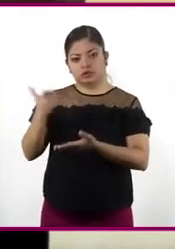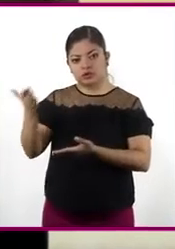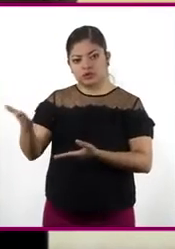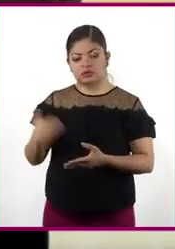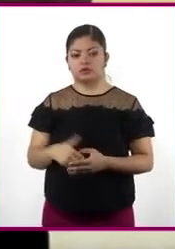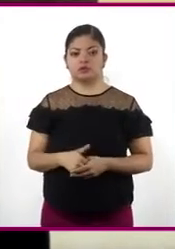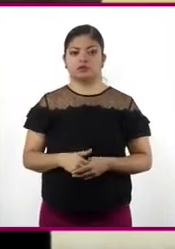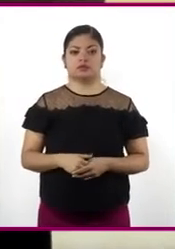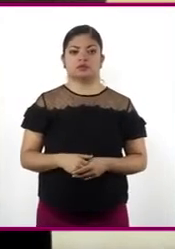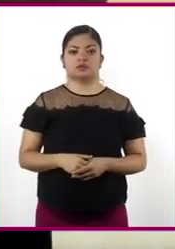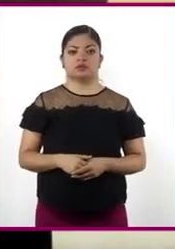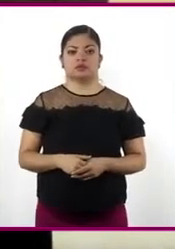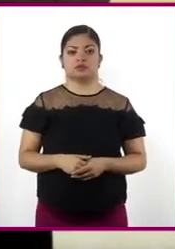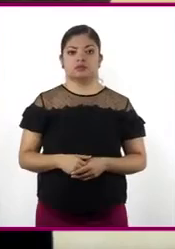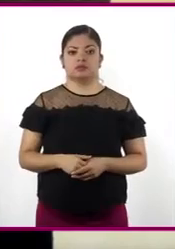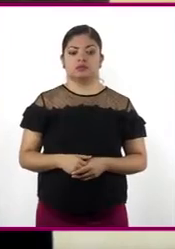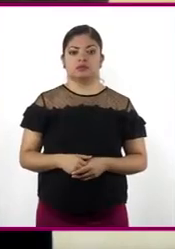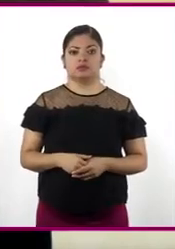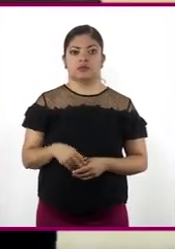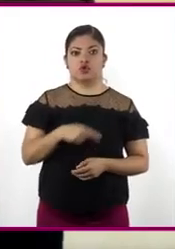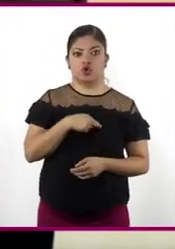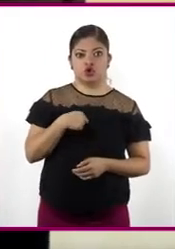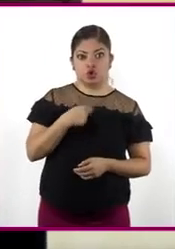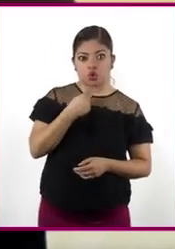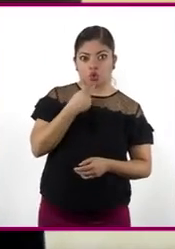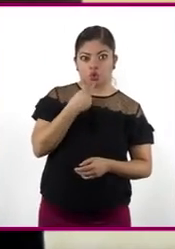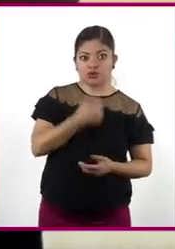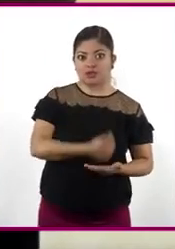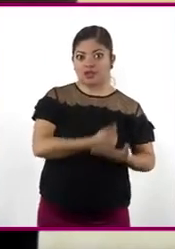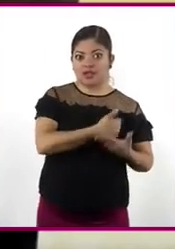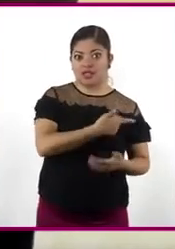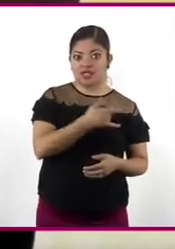narrador. Usamos nuestros guiones.